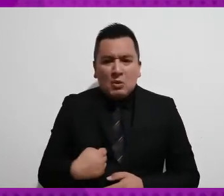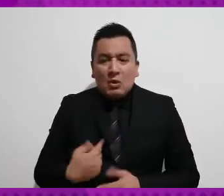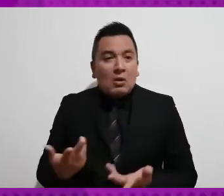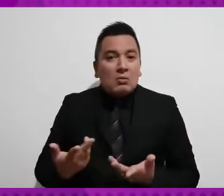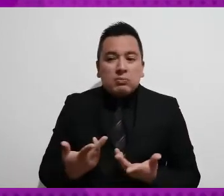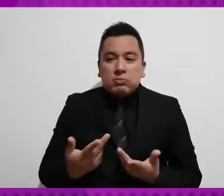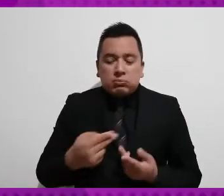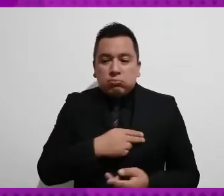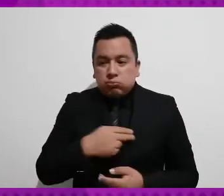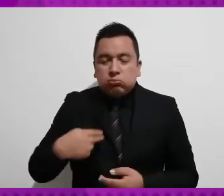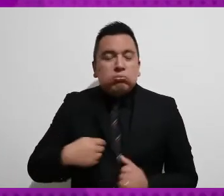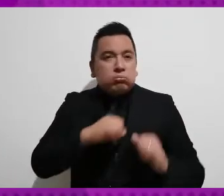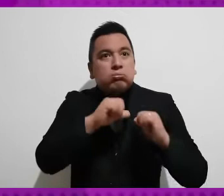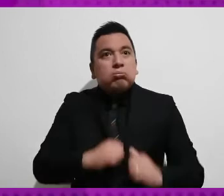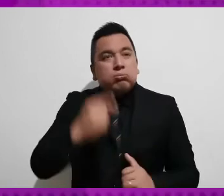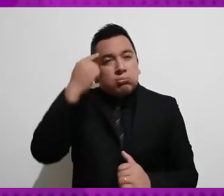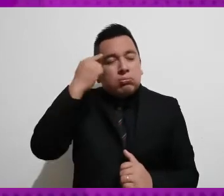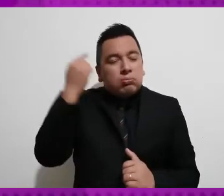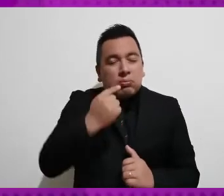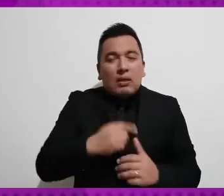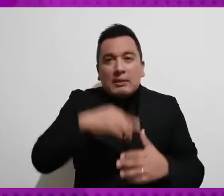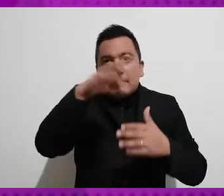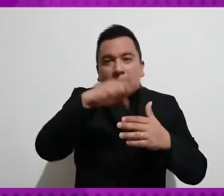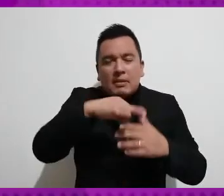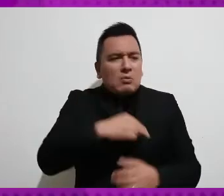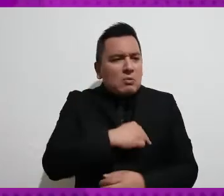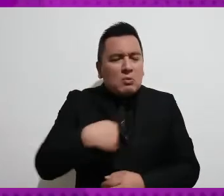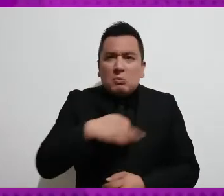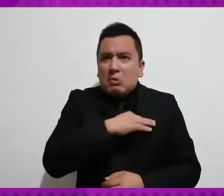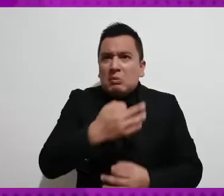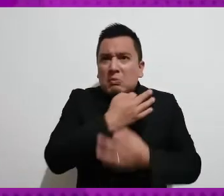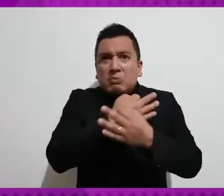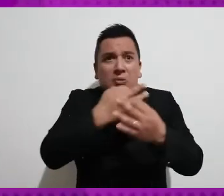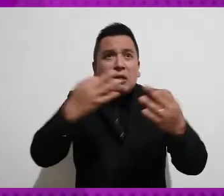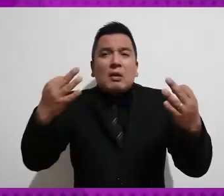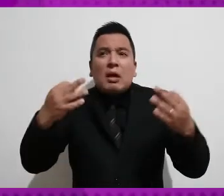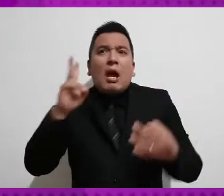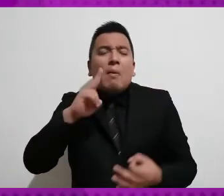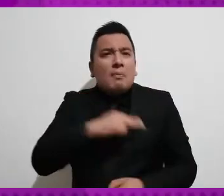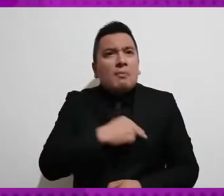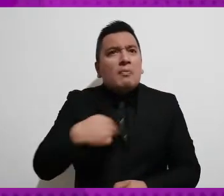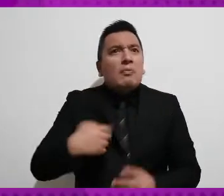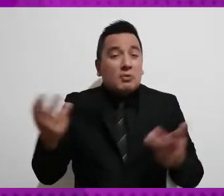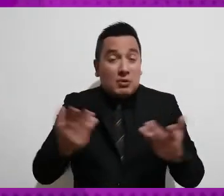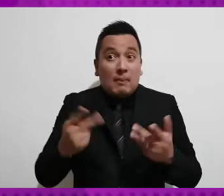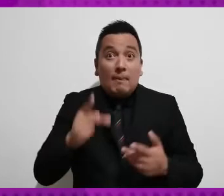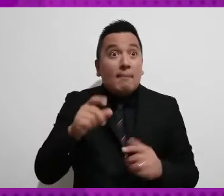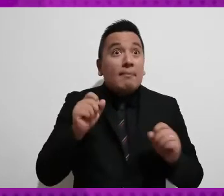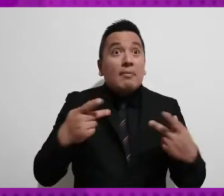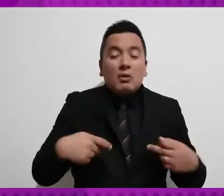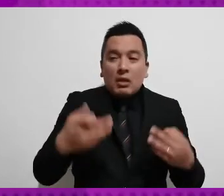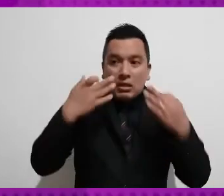procesos electorales tenemos la oportunidad de compartir qué se está haciendo, pero también de visibilizar estas